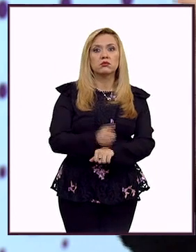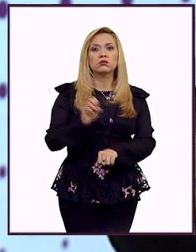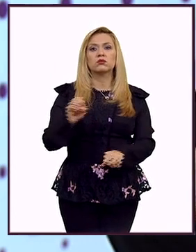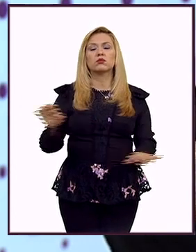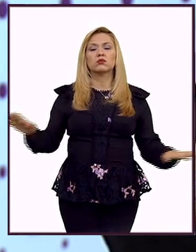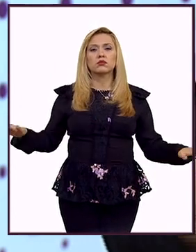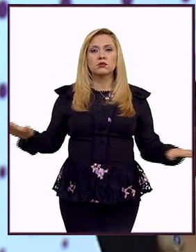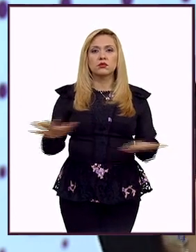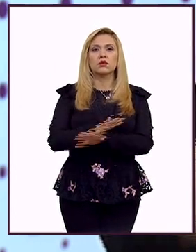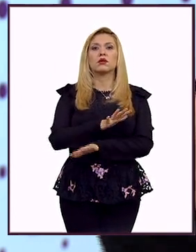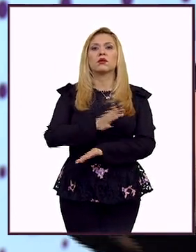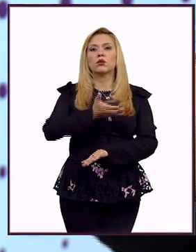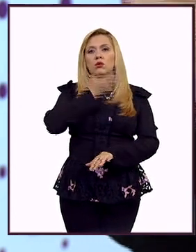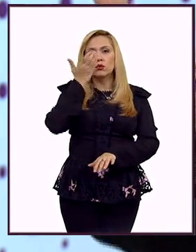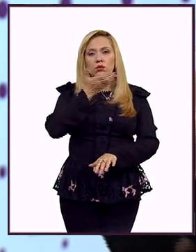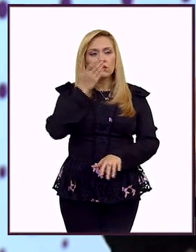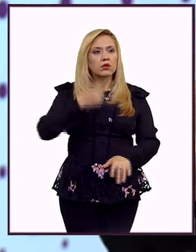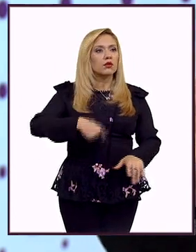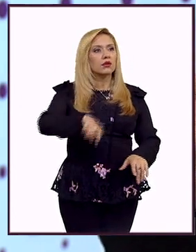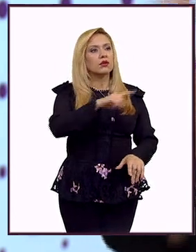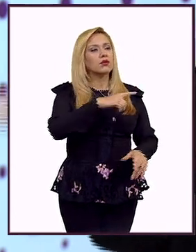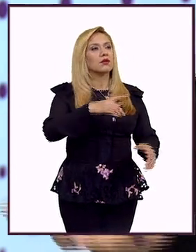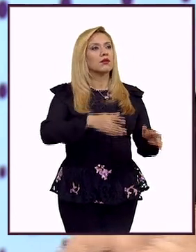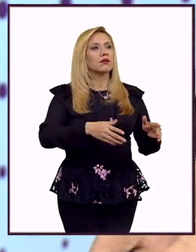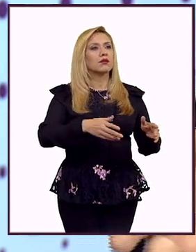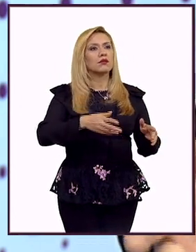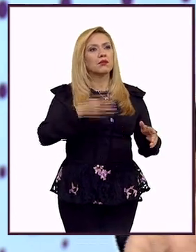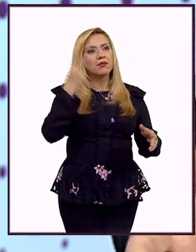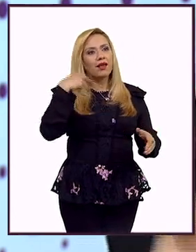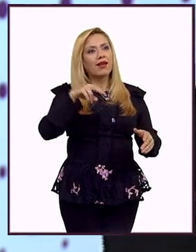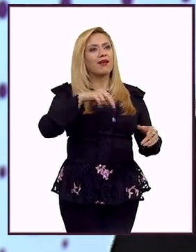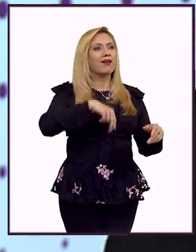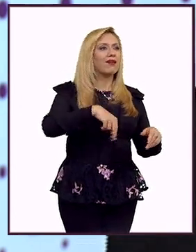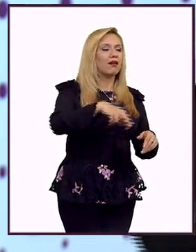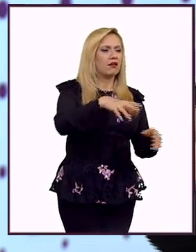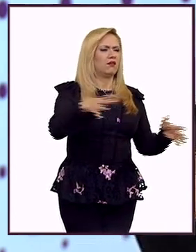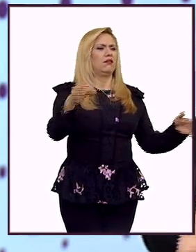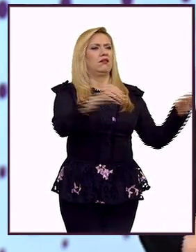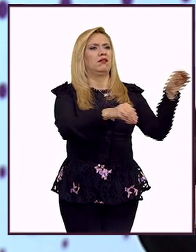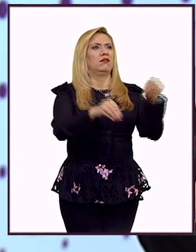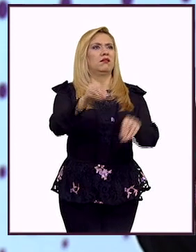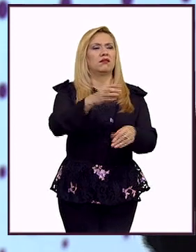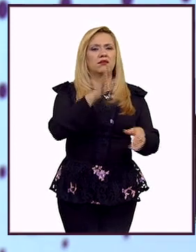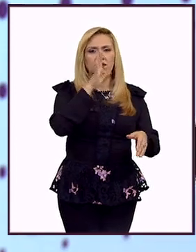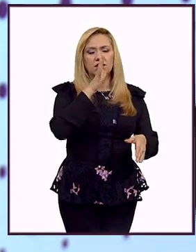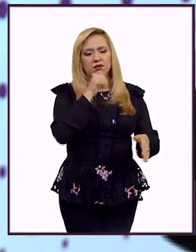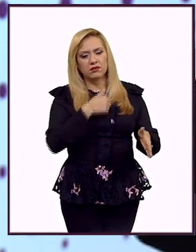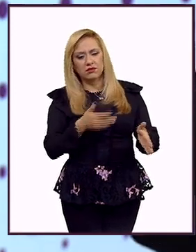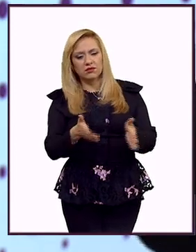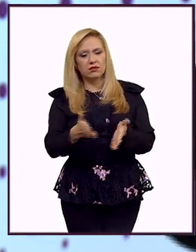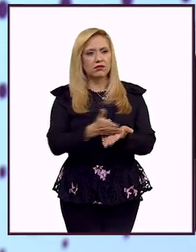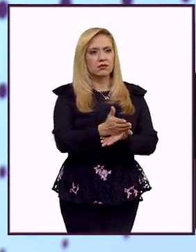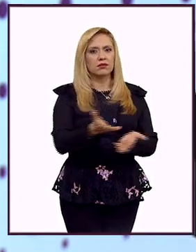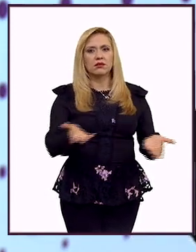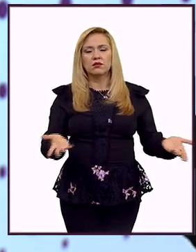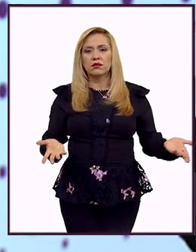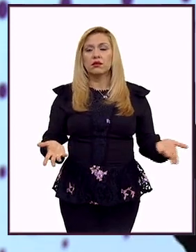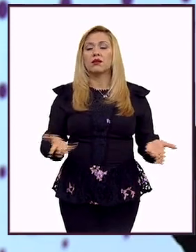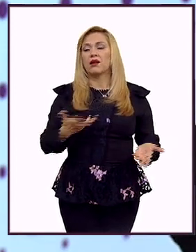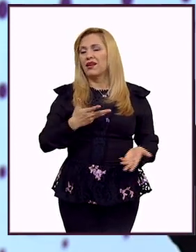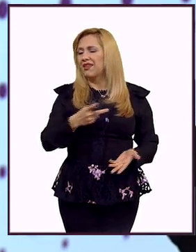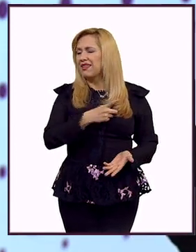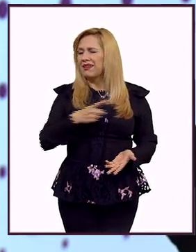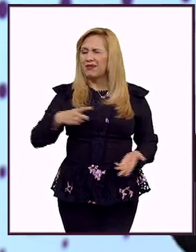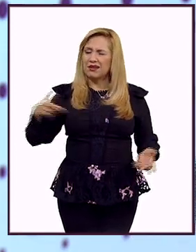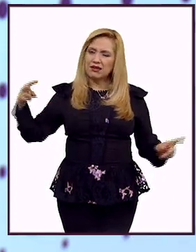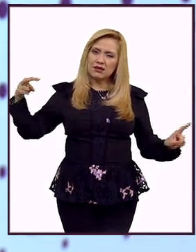completamente sus relaciones comunitarias o su forma de ver el mundo, el territorio, pues ese proyecto no se tendría que hacer. Y hay otros elementos que se tienen que tomar